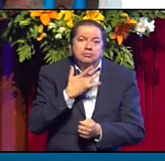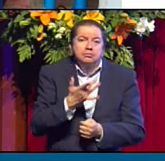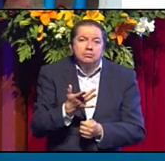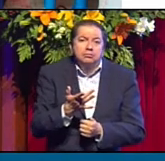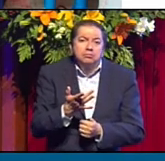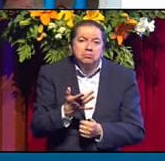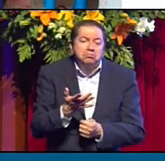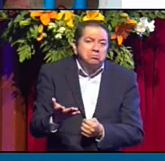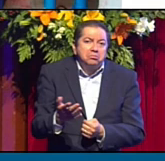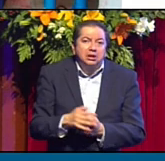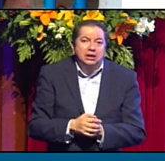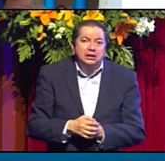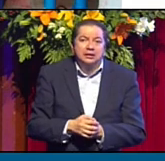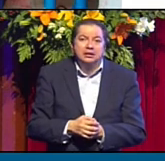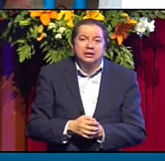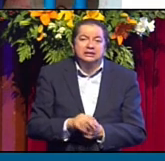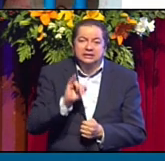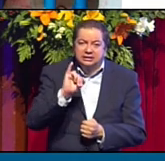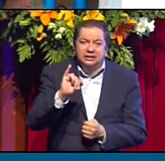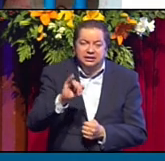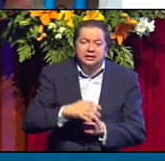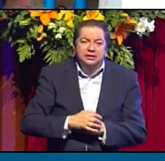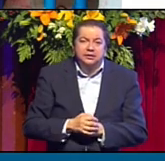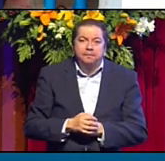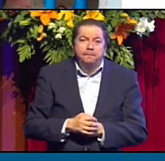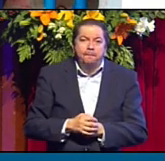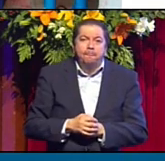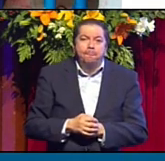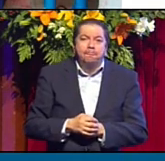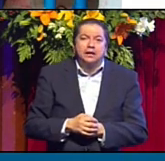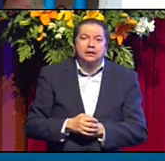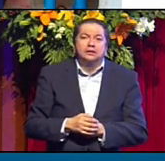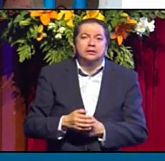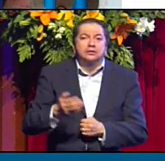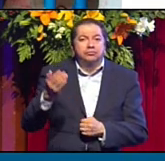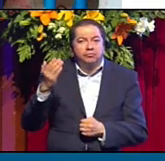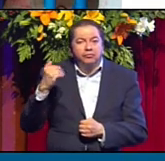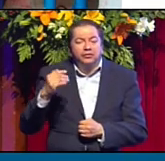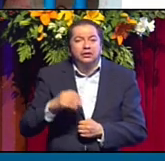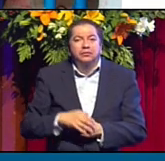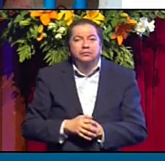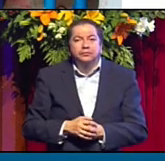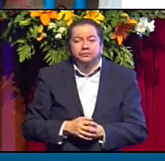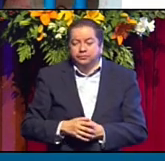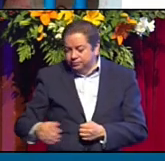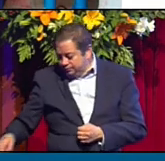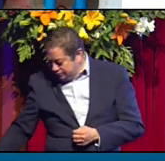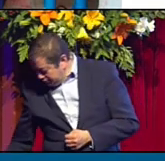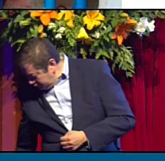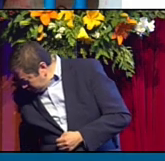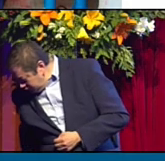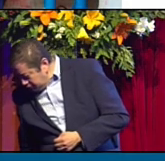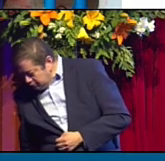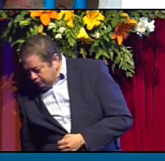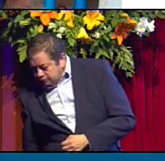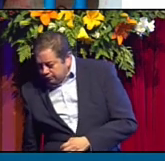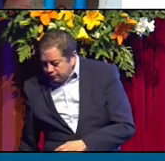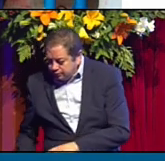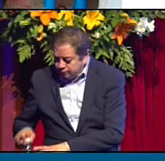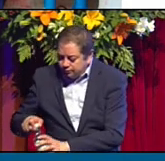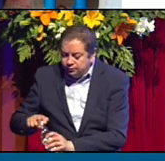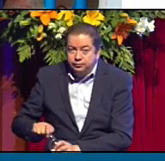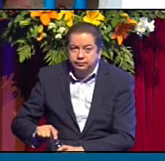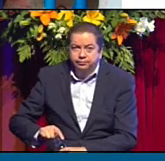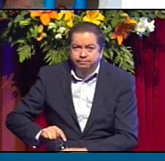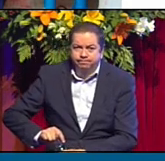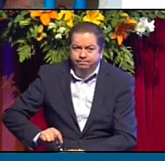él es el subdere, sí. Ah, pero también fue director de INDAP. Fue nuestro director de INDAP. Pero aquí